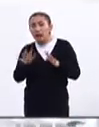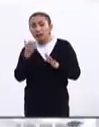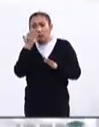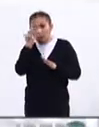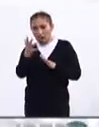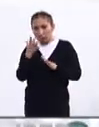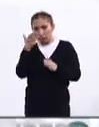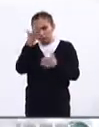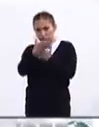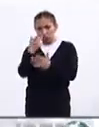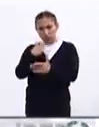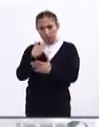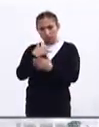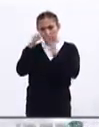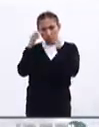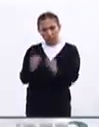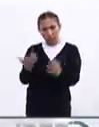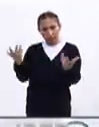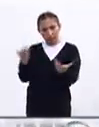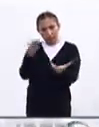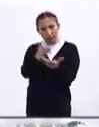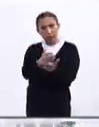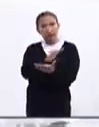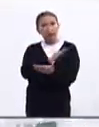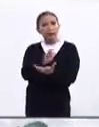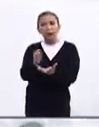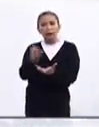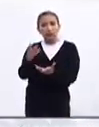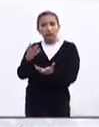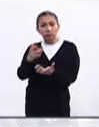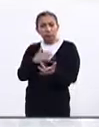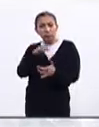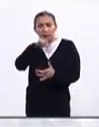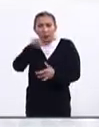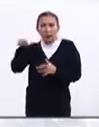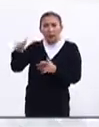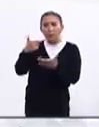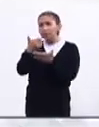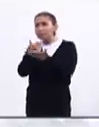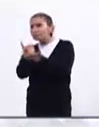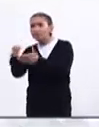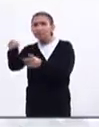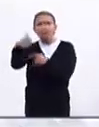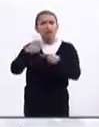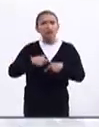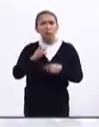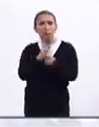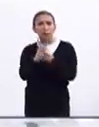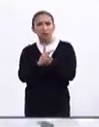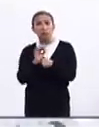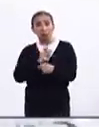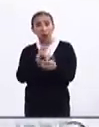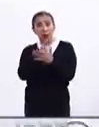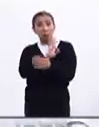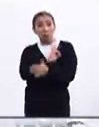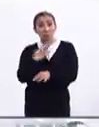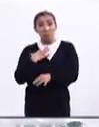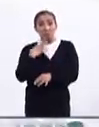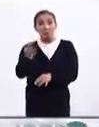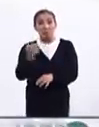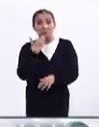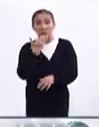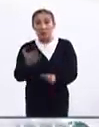en serio el oficio de hacer política, que esté verdaderamente preocupado por el bienestar de los demás y de su país, pues tiene la ruta de